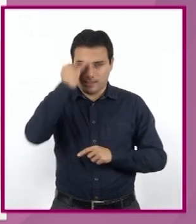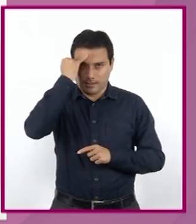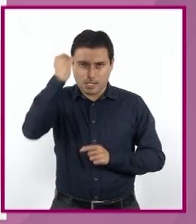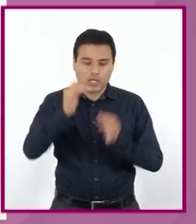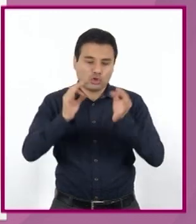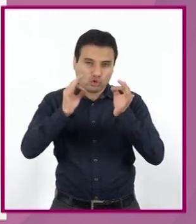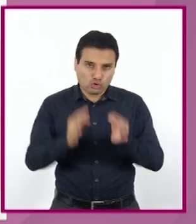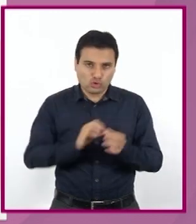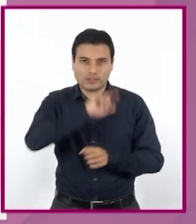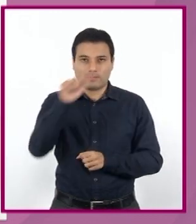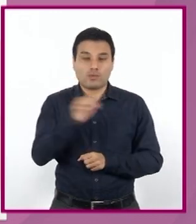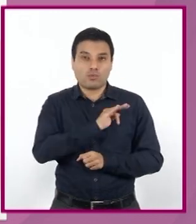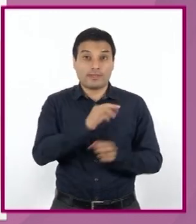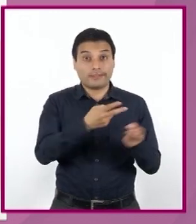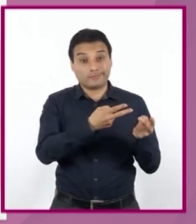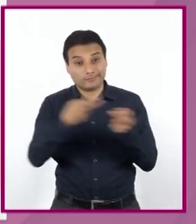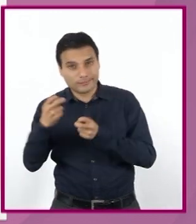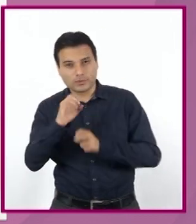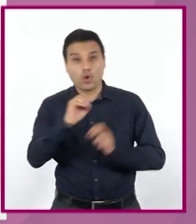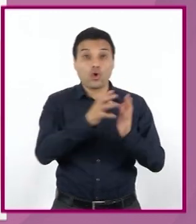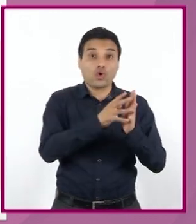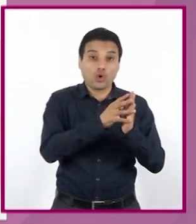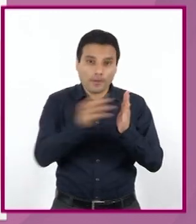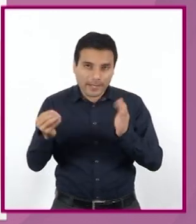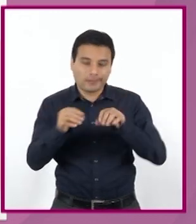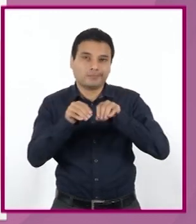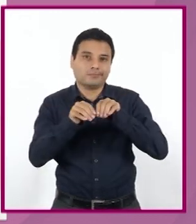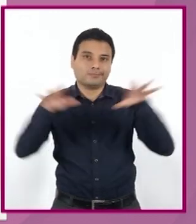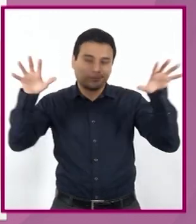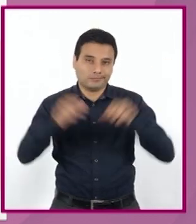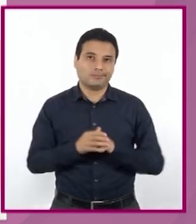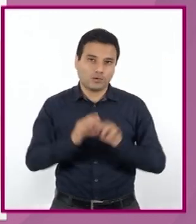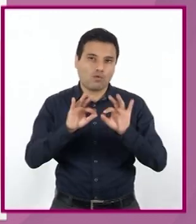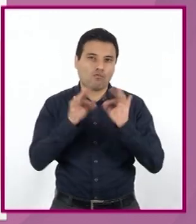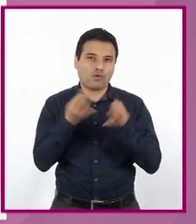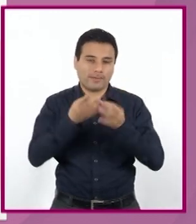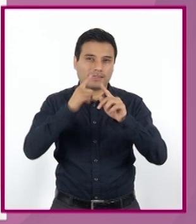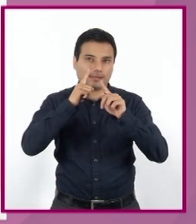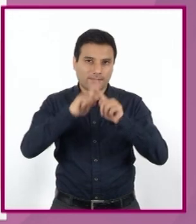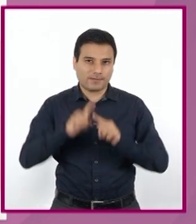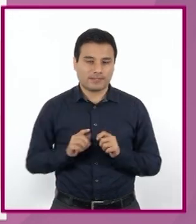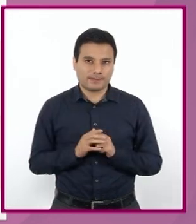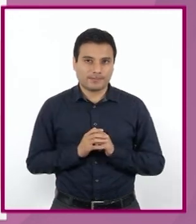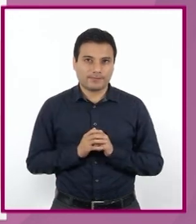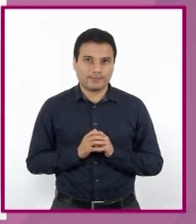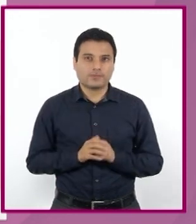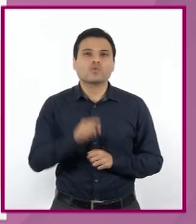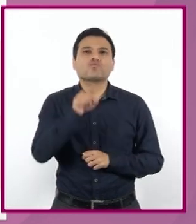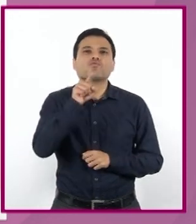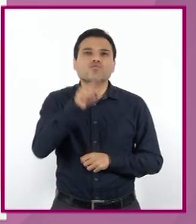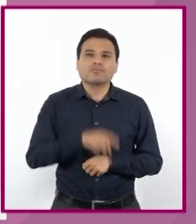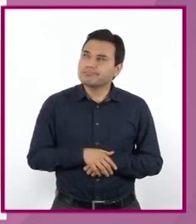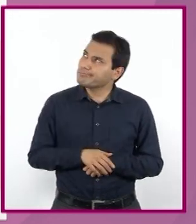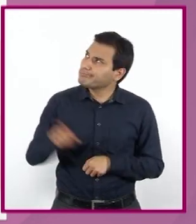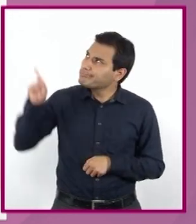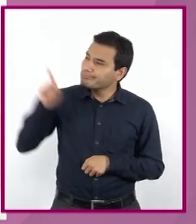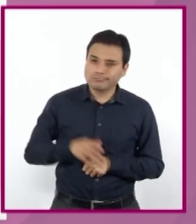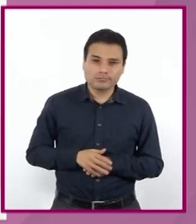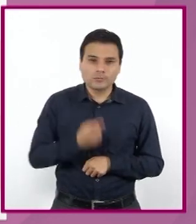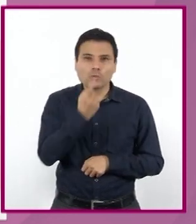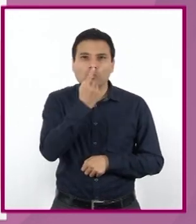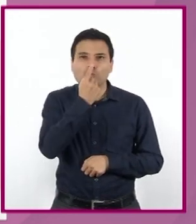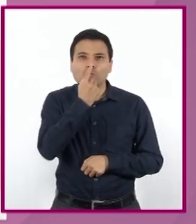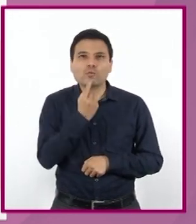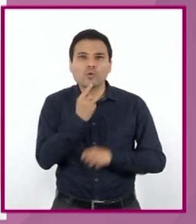ser divulgadas o reproducidas en cualquier forma o medio. En casa, ¿ya saben qué pronombre queda